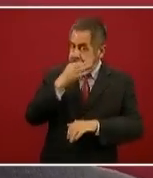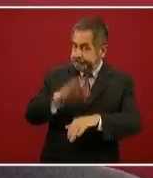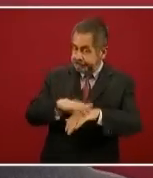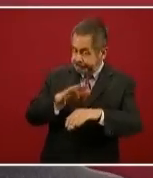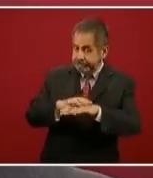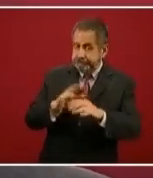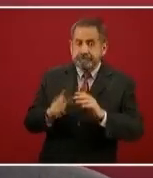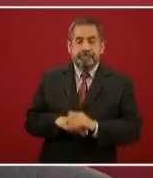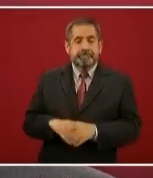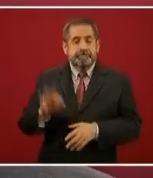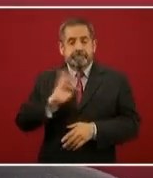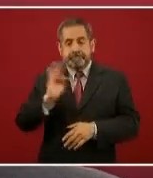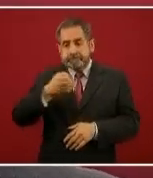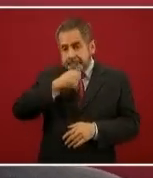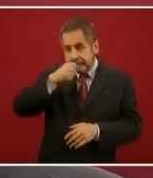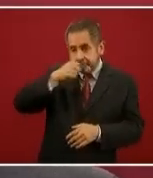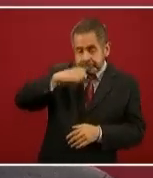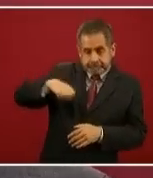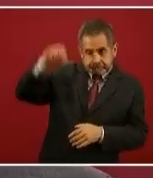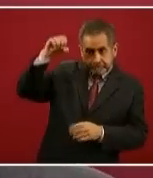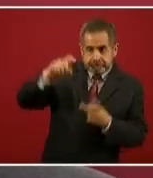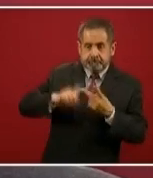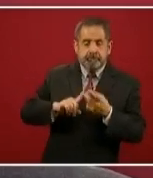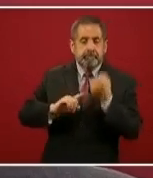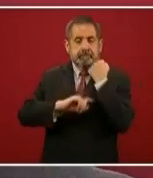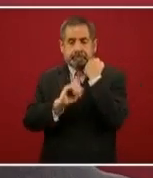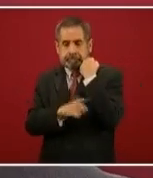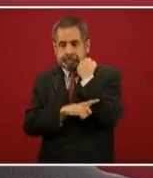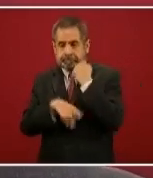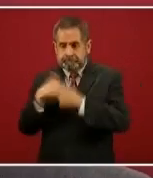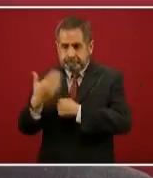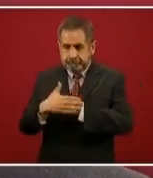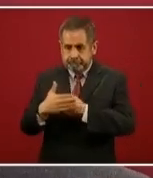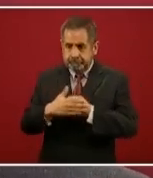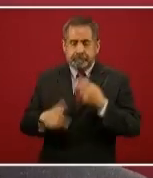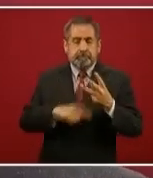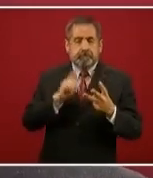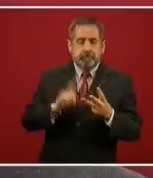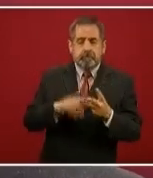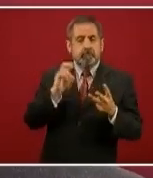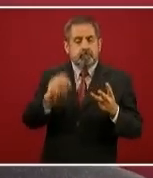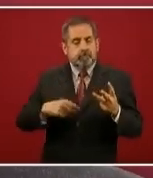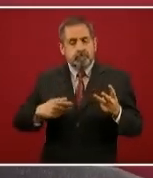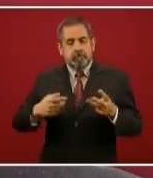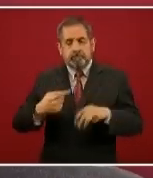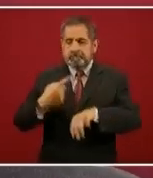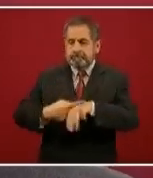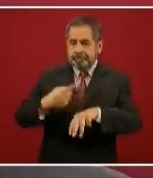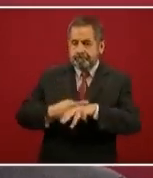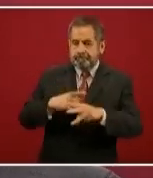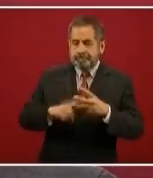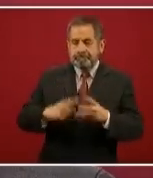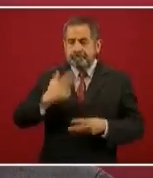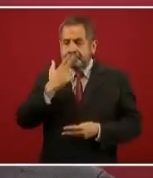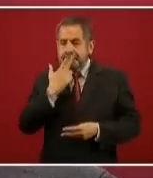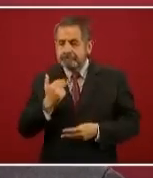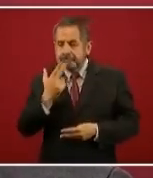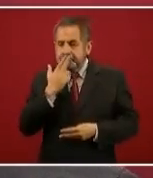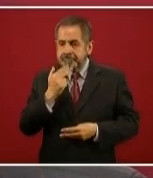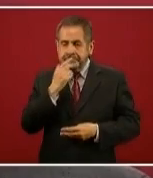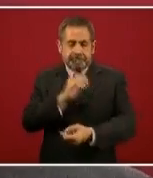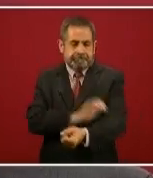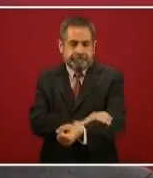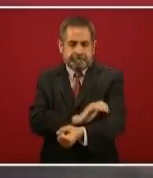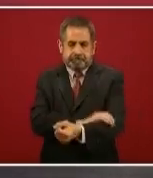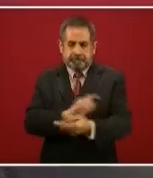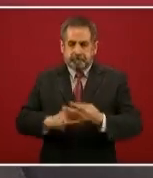enfatizamos, si se es un adulto mayor, una mujer embarazada o una persona con enfermedades crónicas, en particular diabetes,